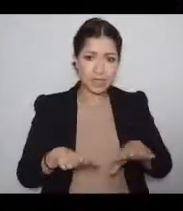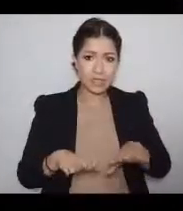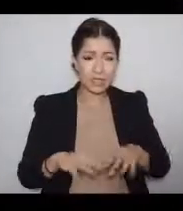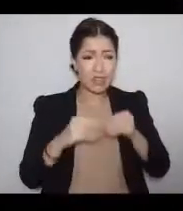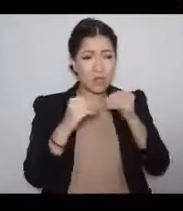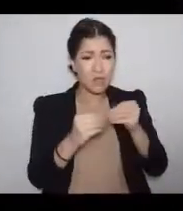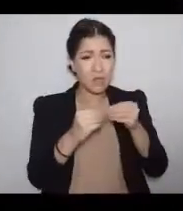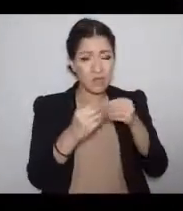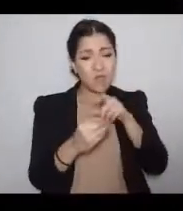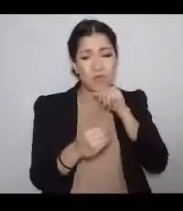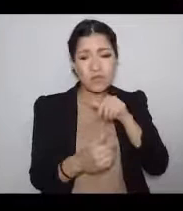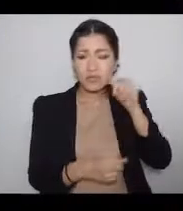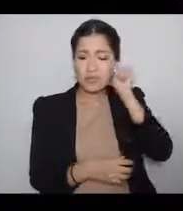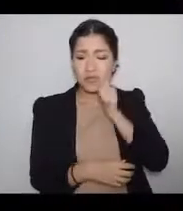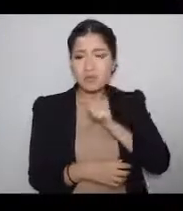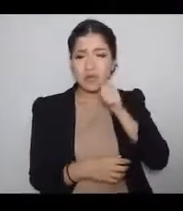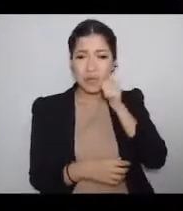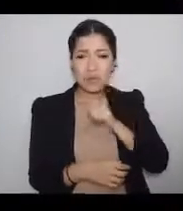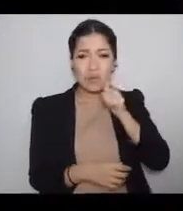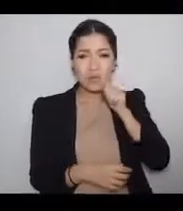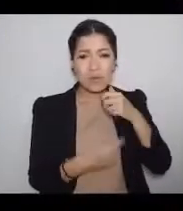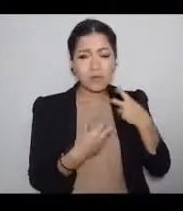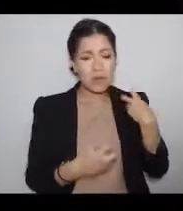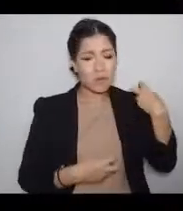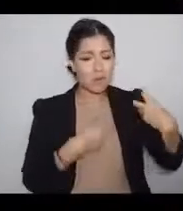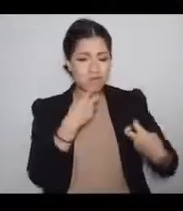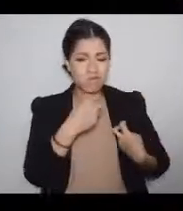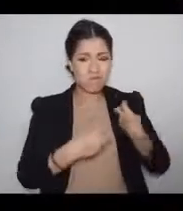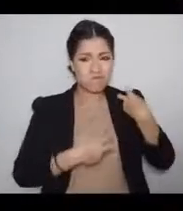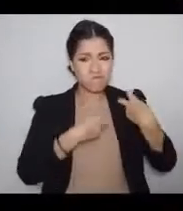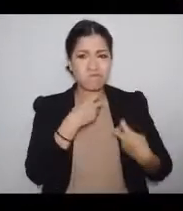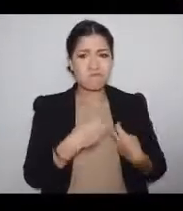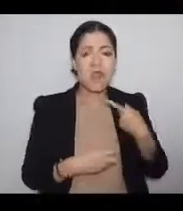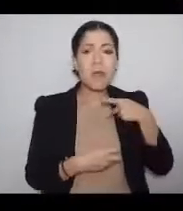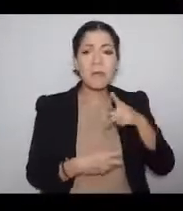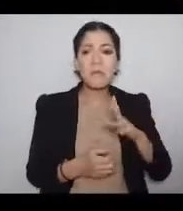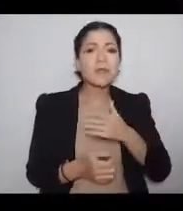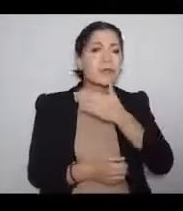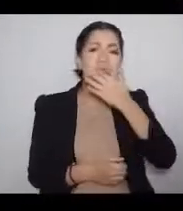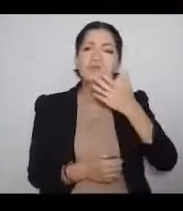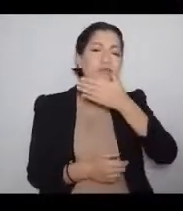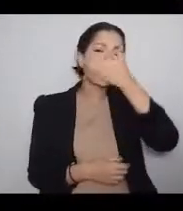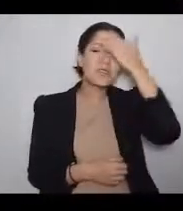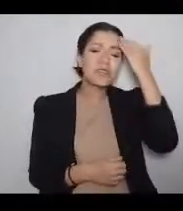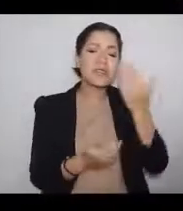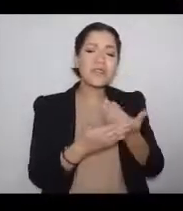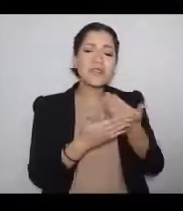los lujos que me rodean sin entender que se trata del resto de un naufragio.